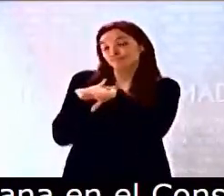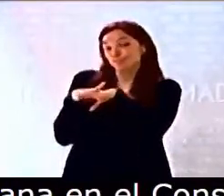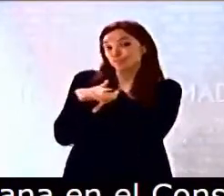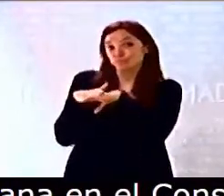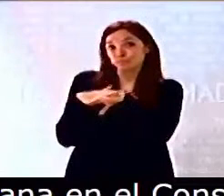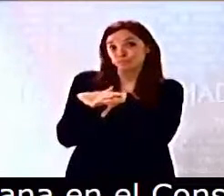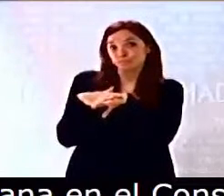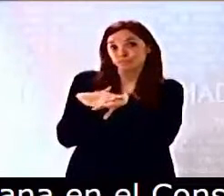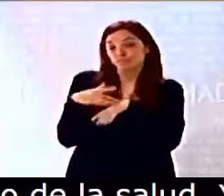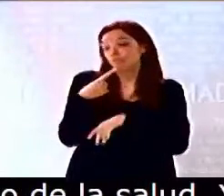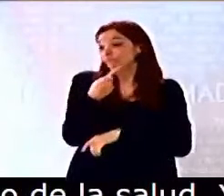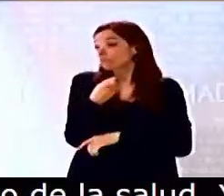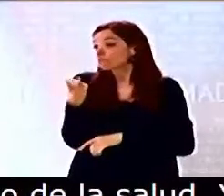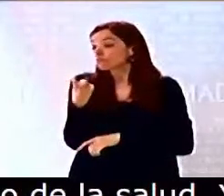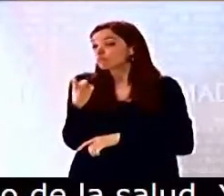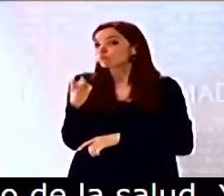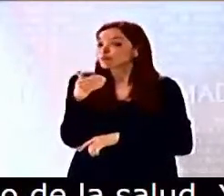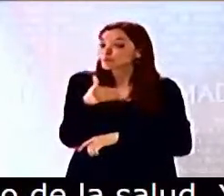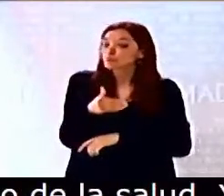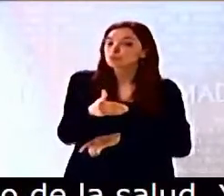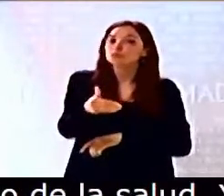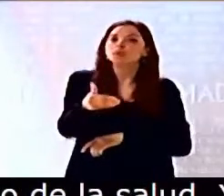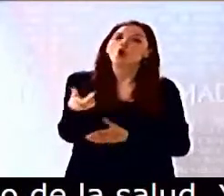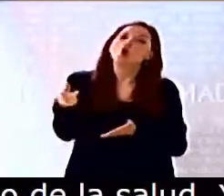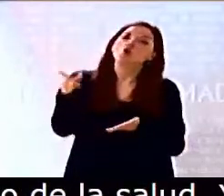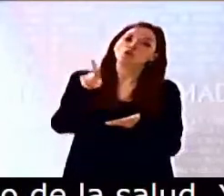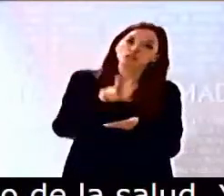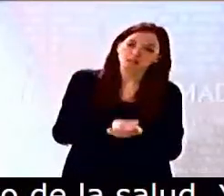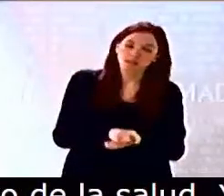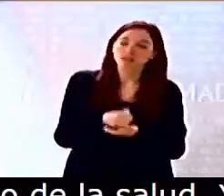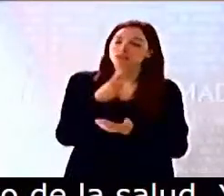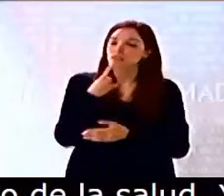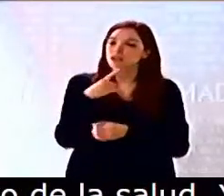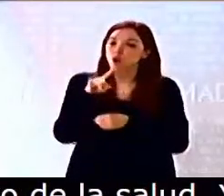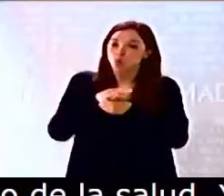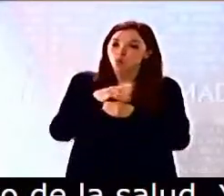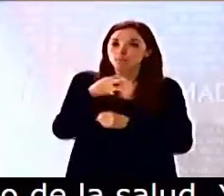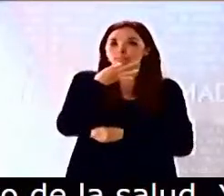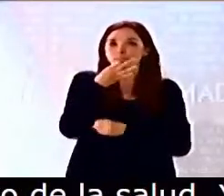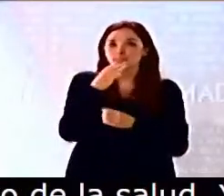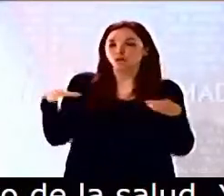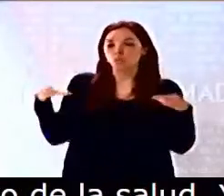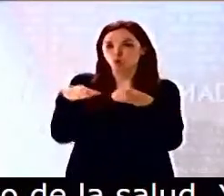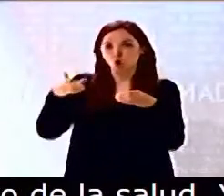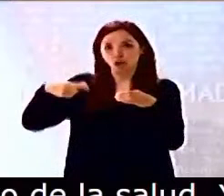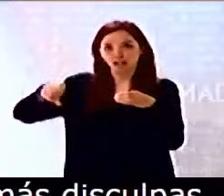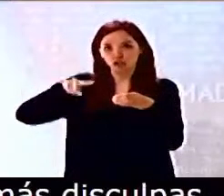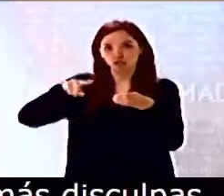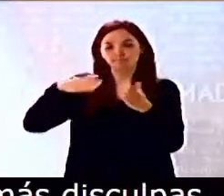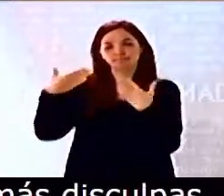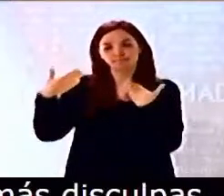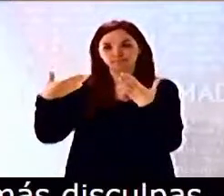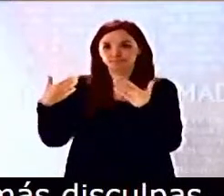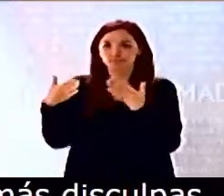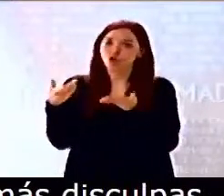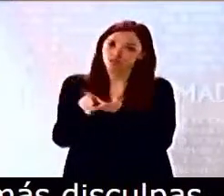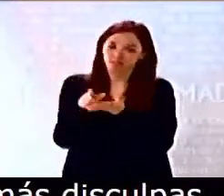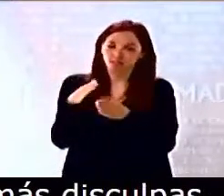disculpas y tendré la oportunidad de pedirle más disculpas todavía el lunes por la tarde cuando me reúna con ellos.